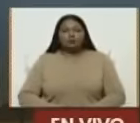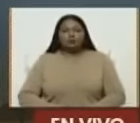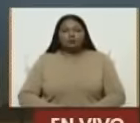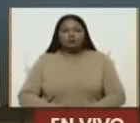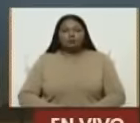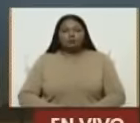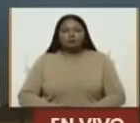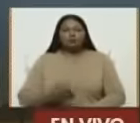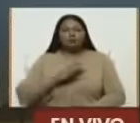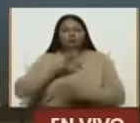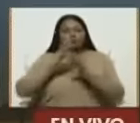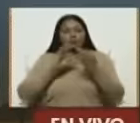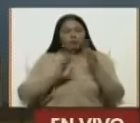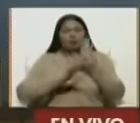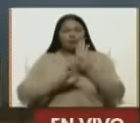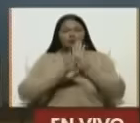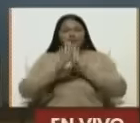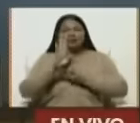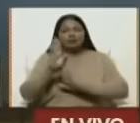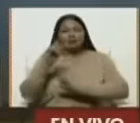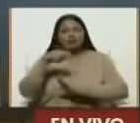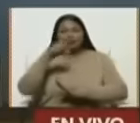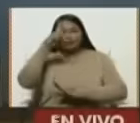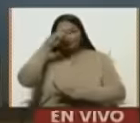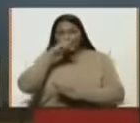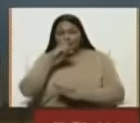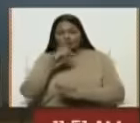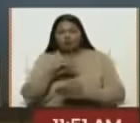particularmente acrecentadas en este año